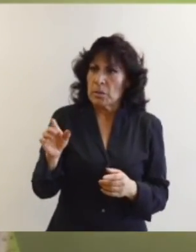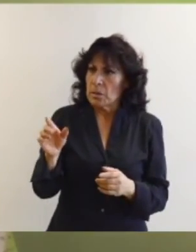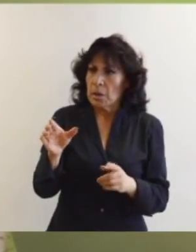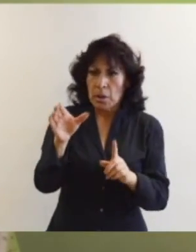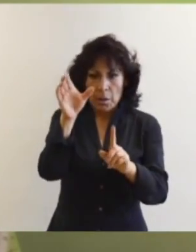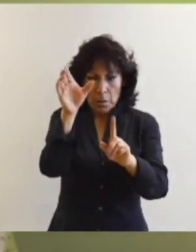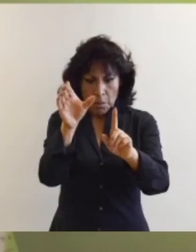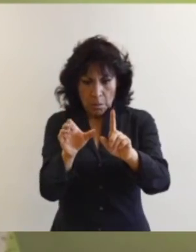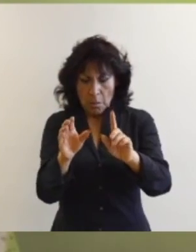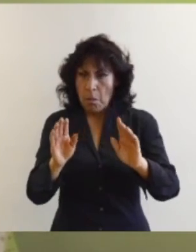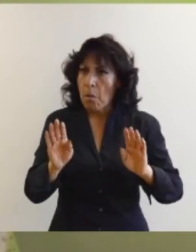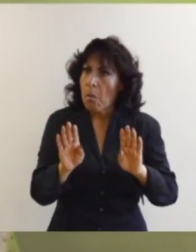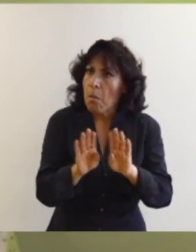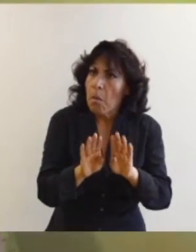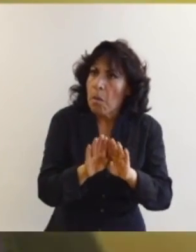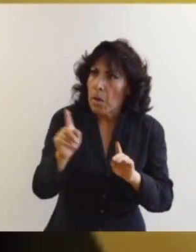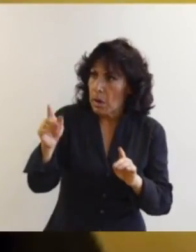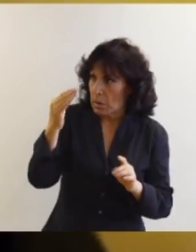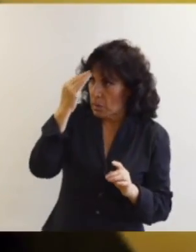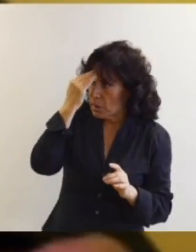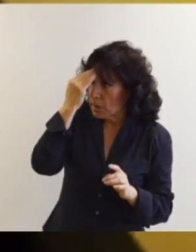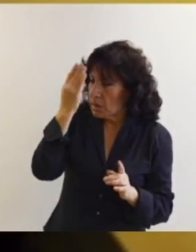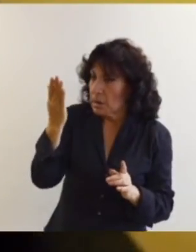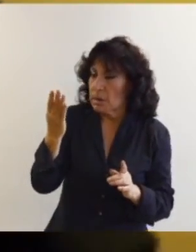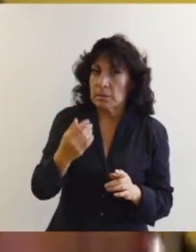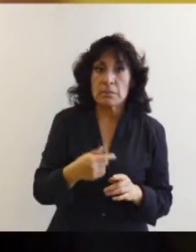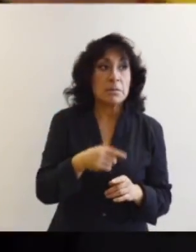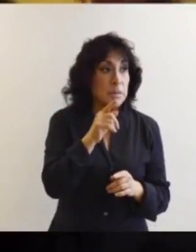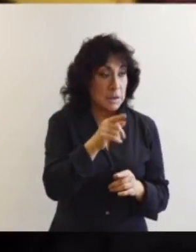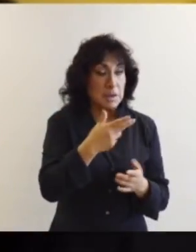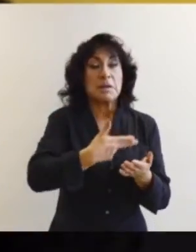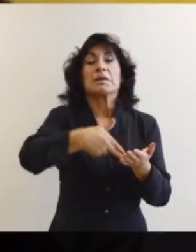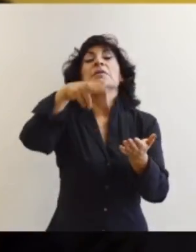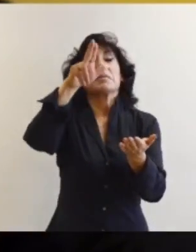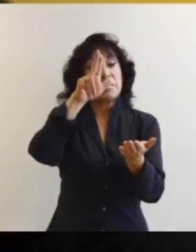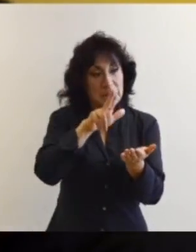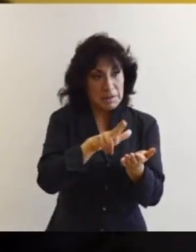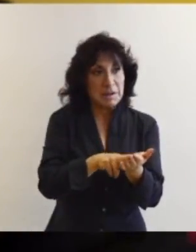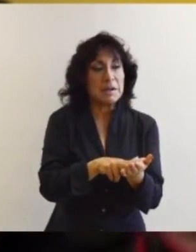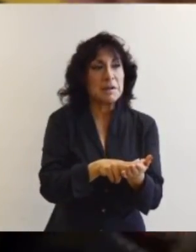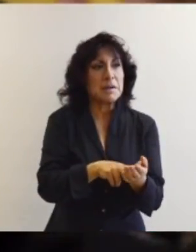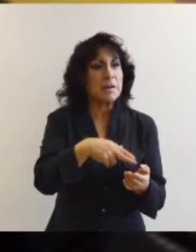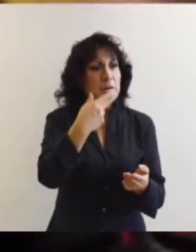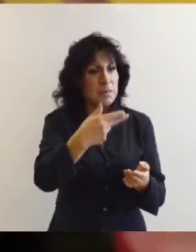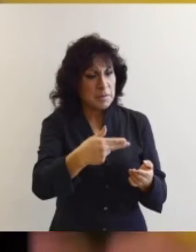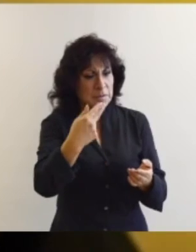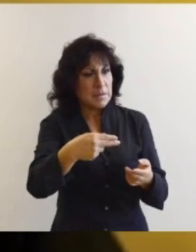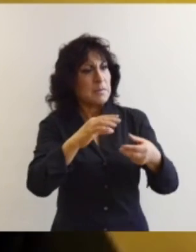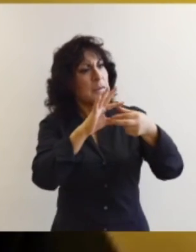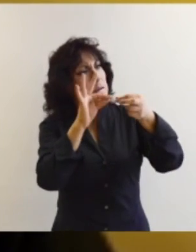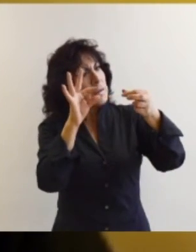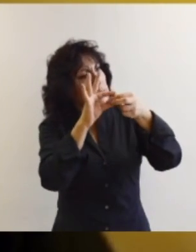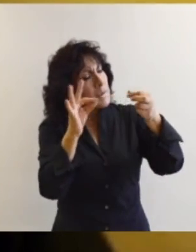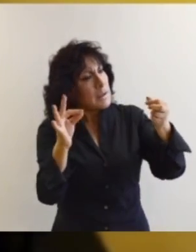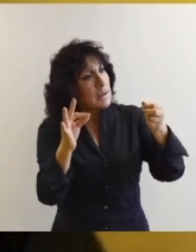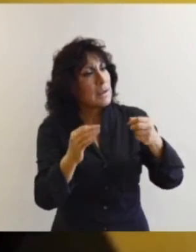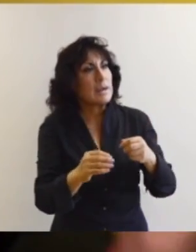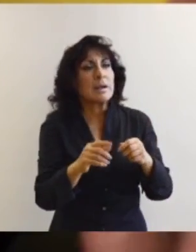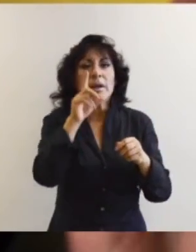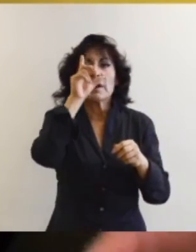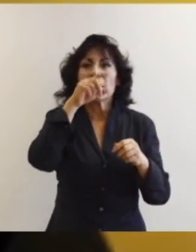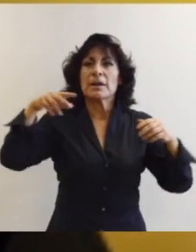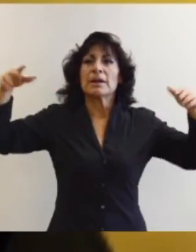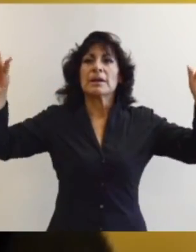¿usted sabe cómo era? Era un héroe. Su nombre mismo lo dice,